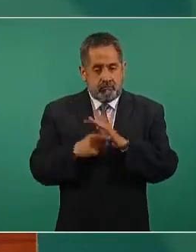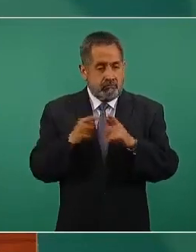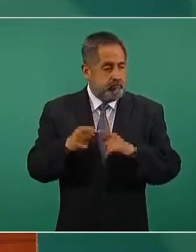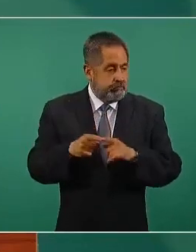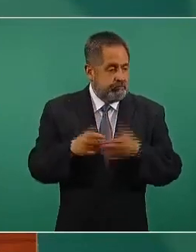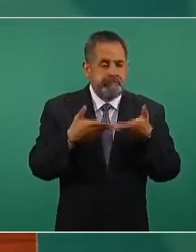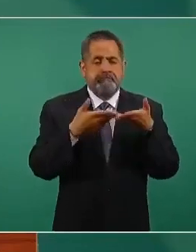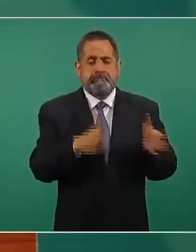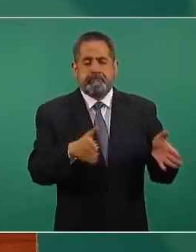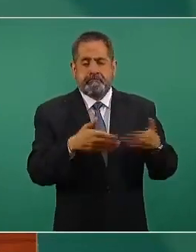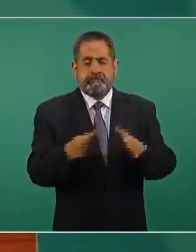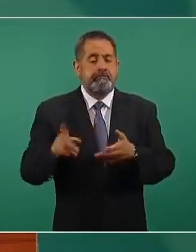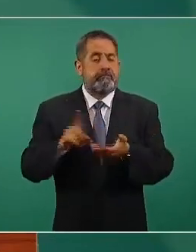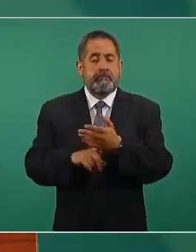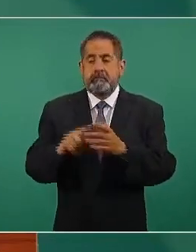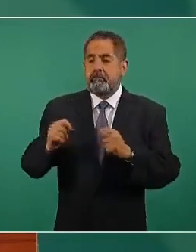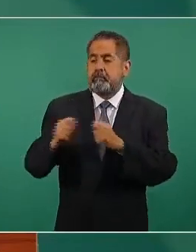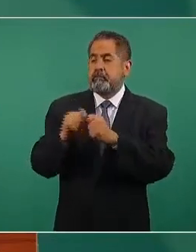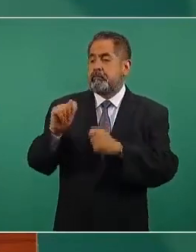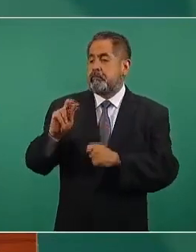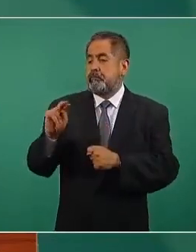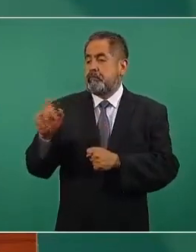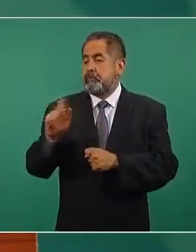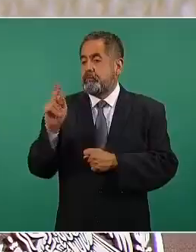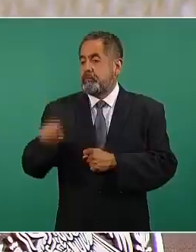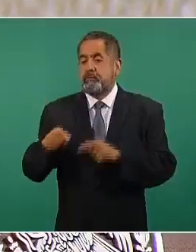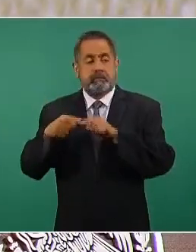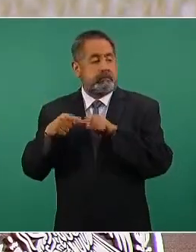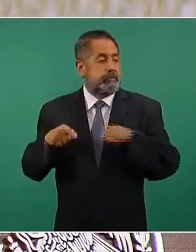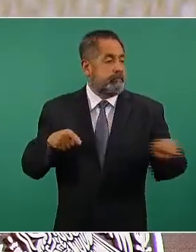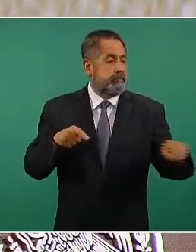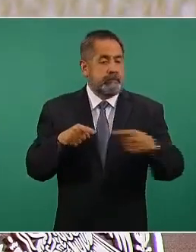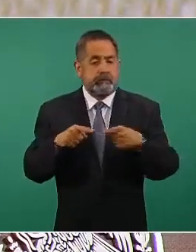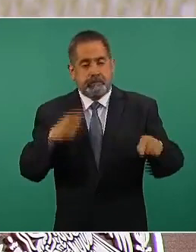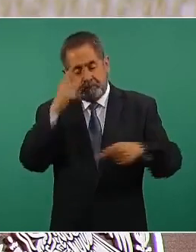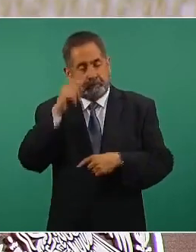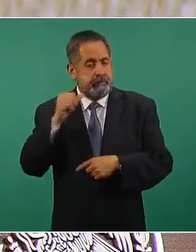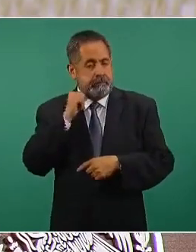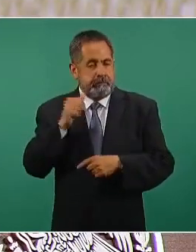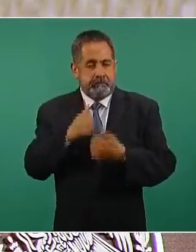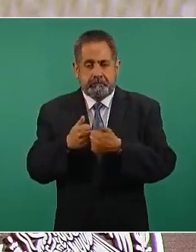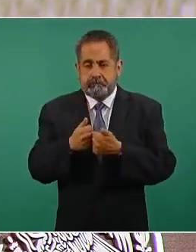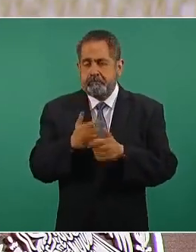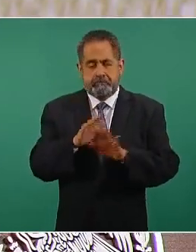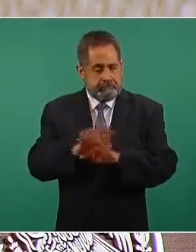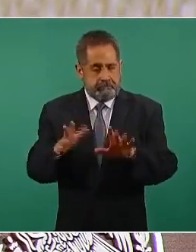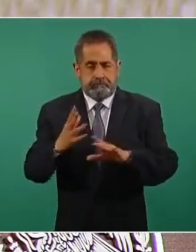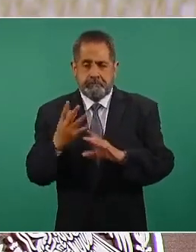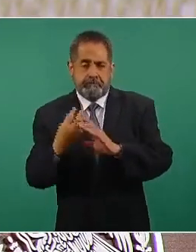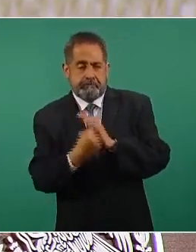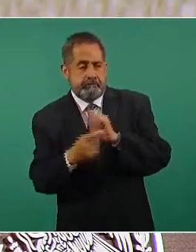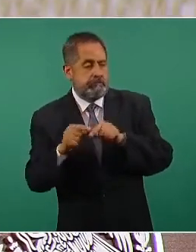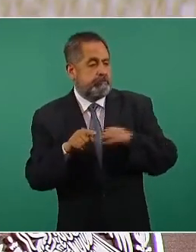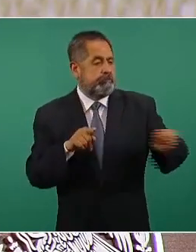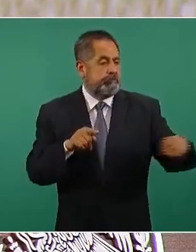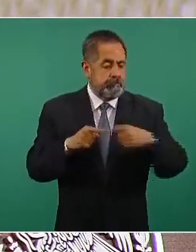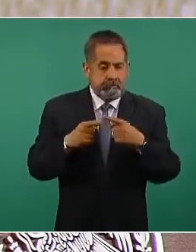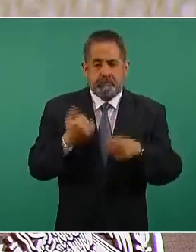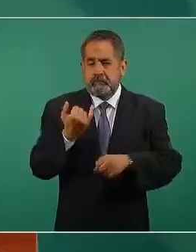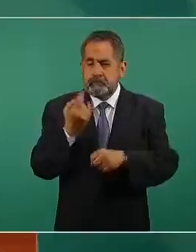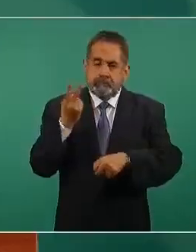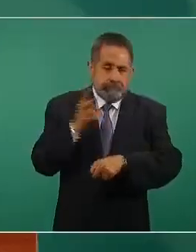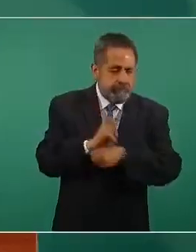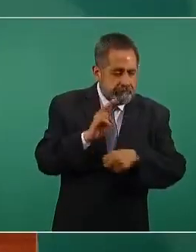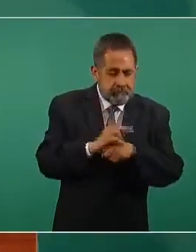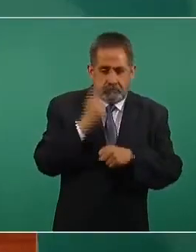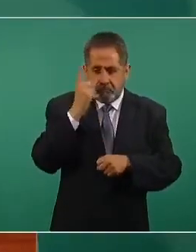ducto Tuxpan-Azcapotzalco y se establece un programa para el monitoreo de porcentaje de explosividad